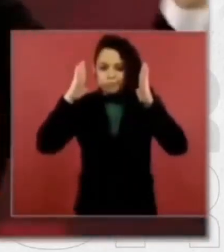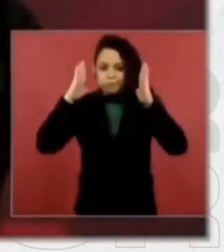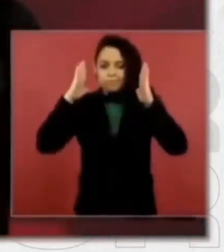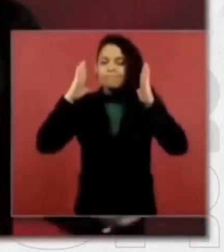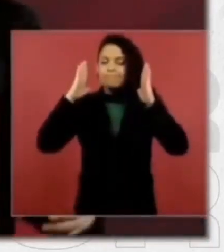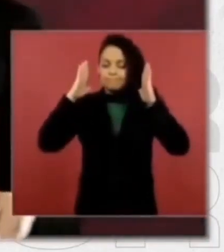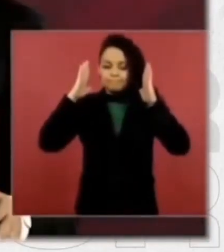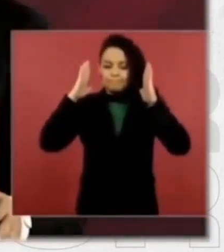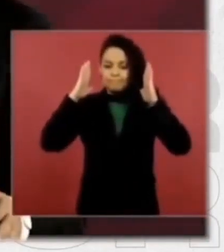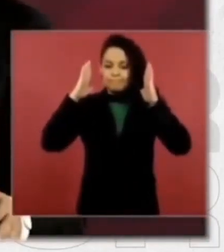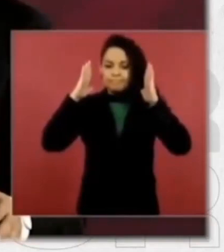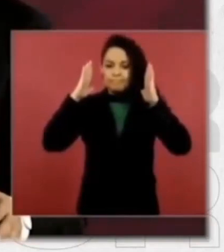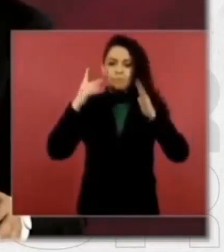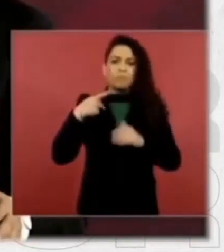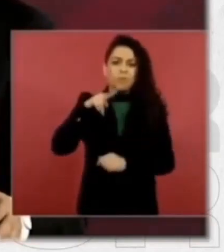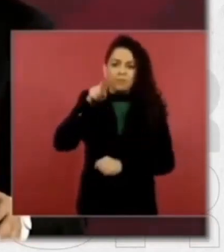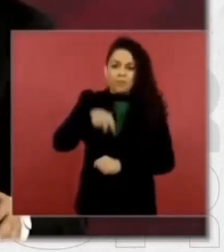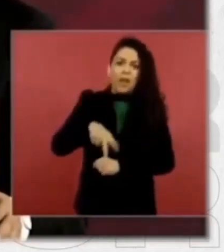encontramos nuevas cosas,